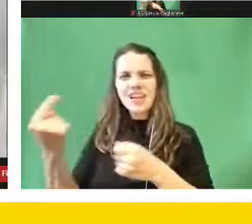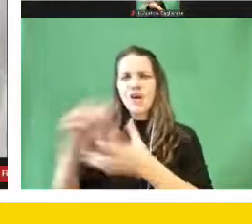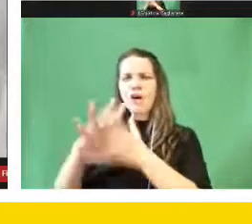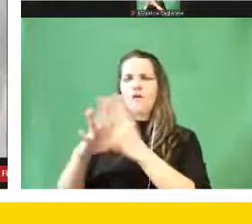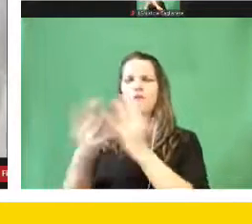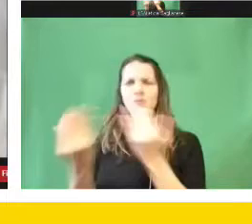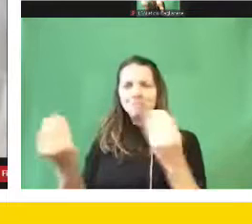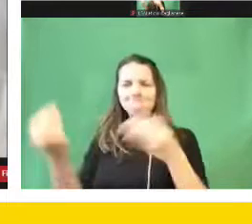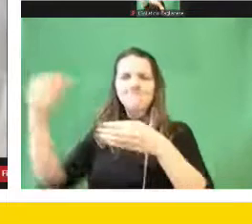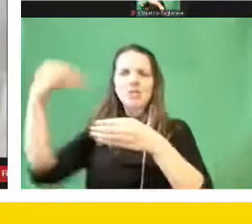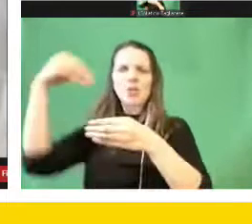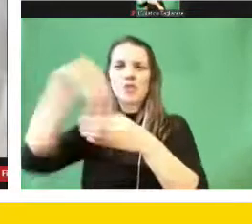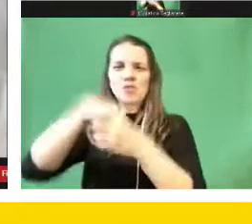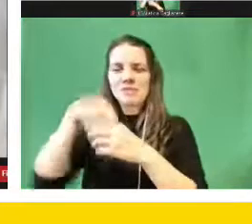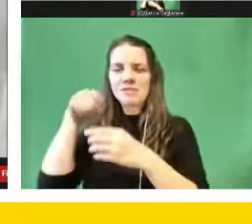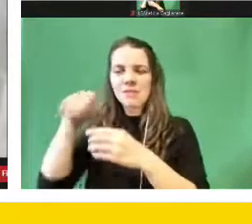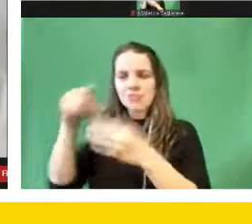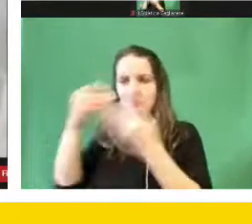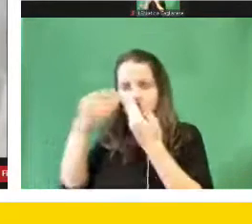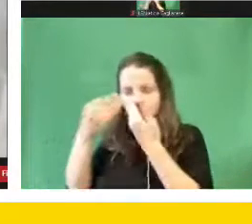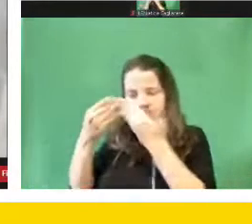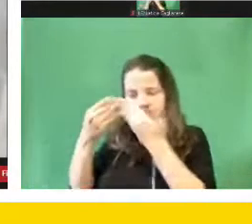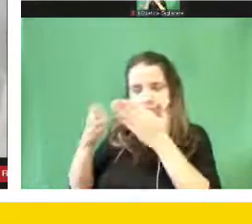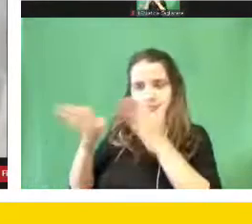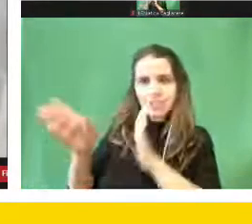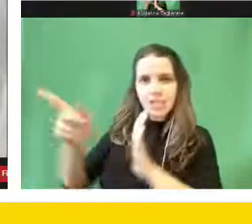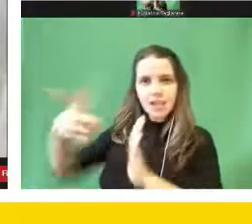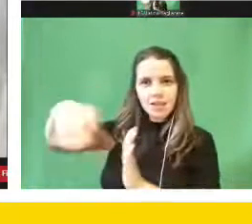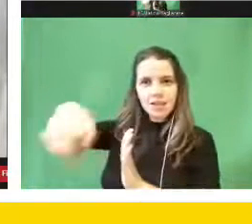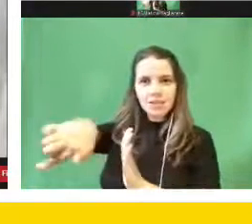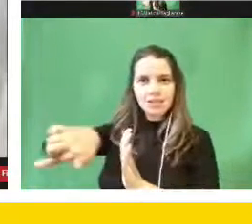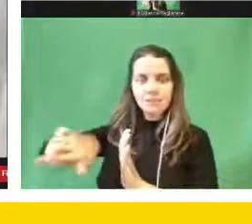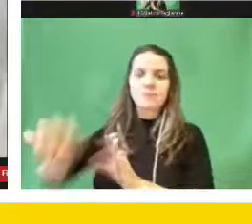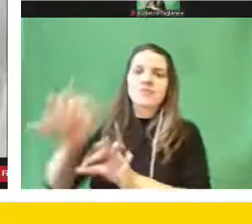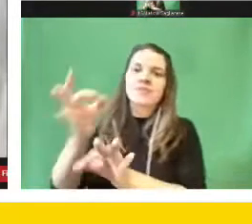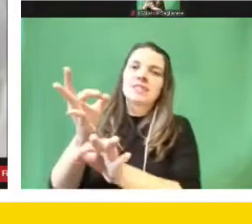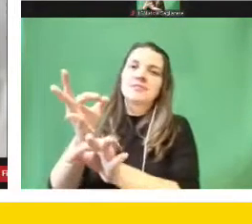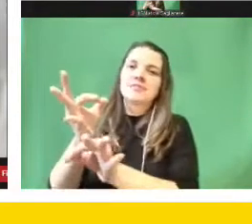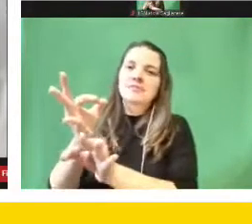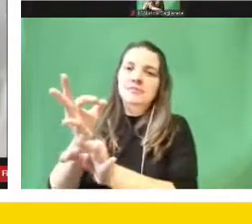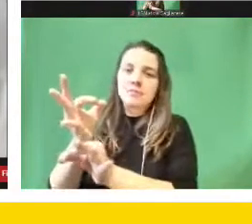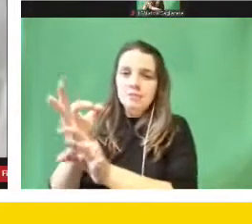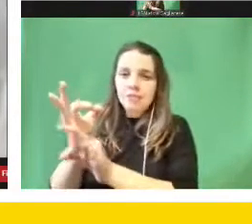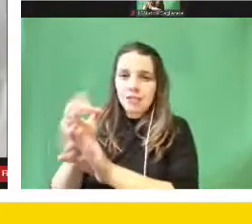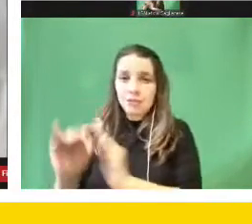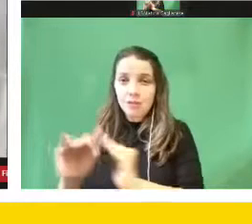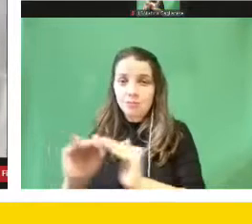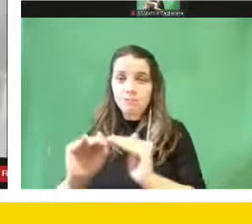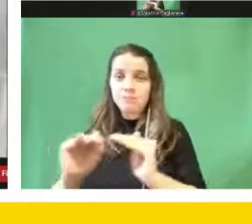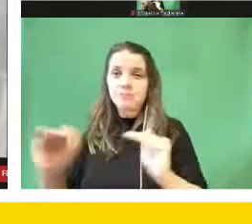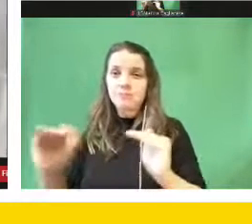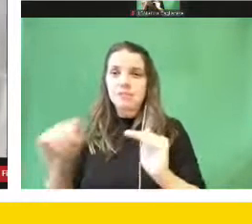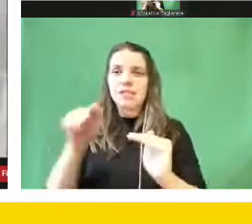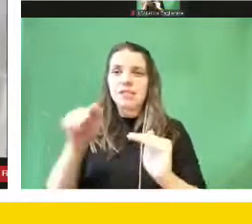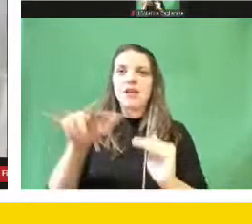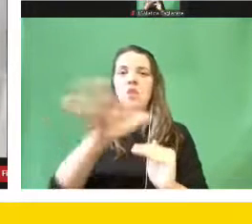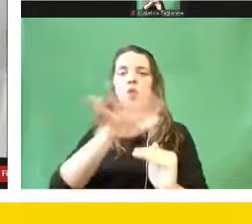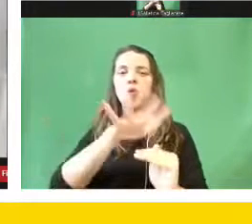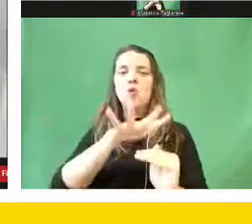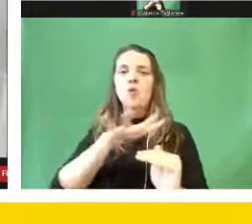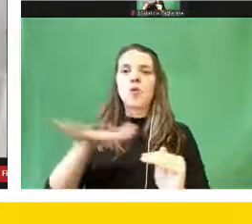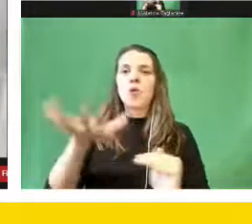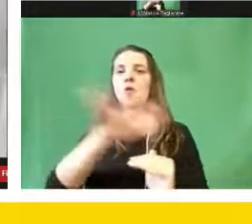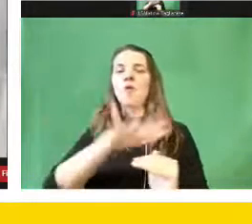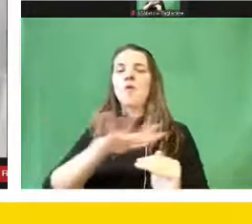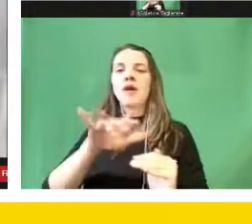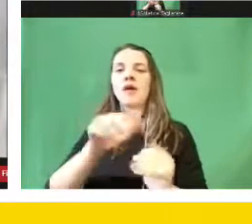amplia. Nos queda en el colegio de nuestro distrito Rosario y de todos los distritos de la